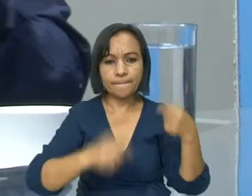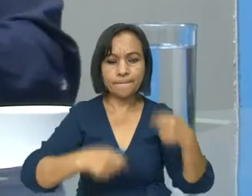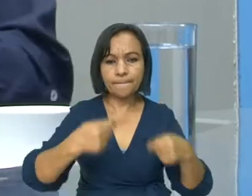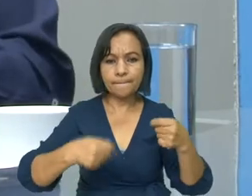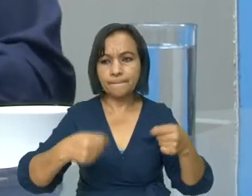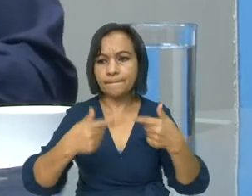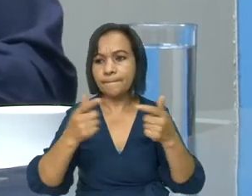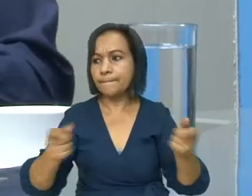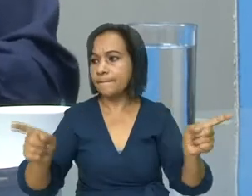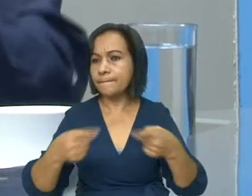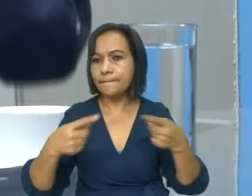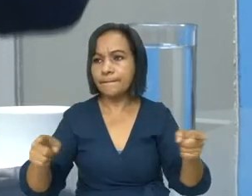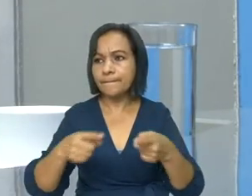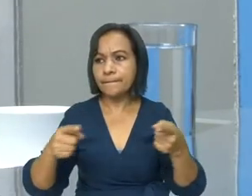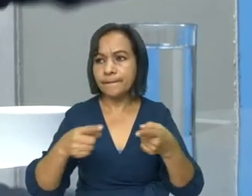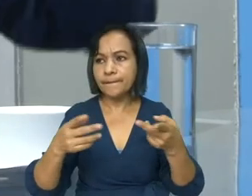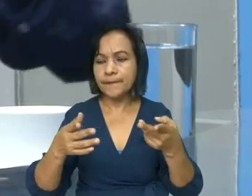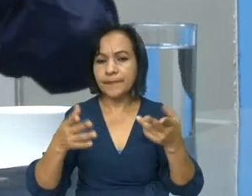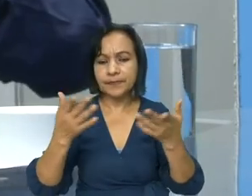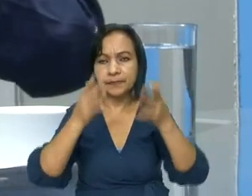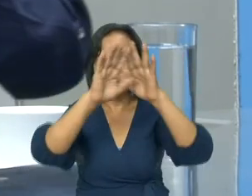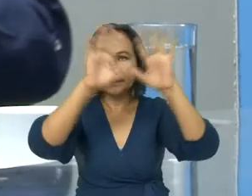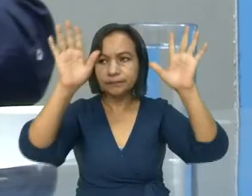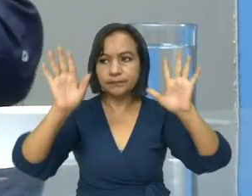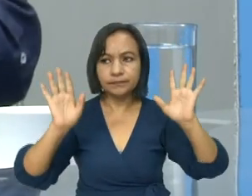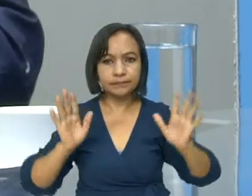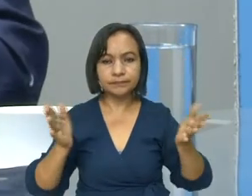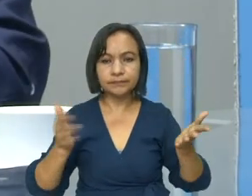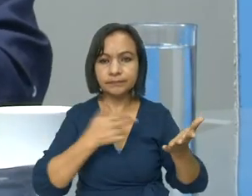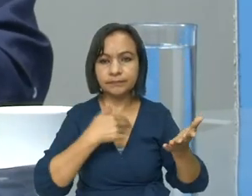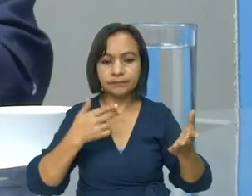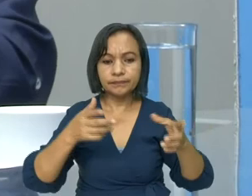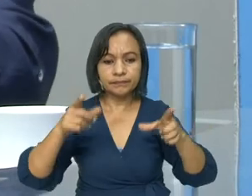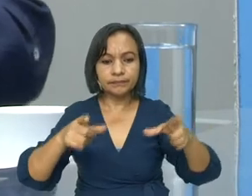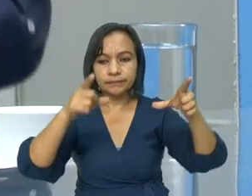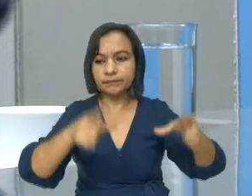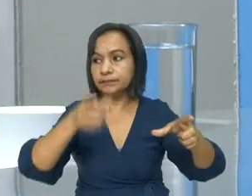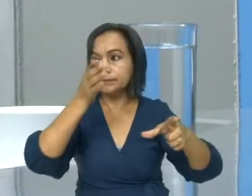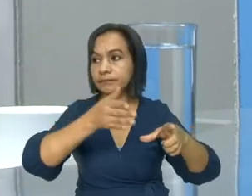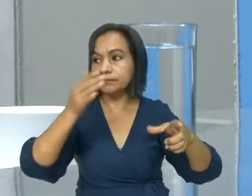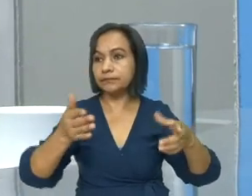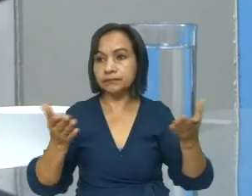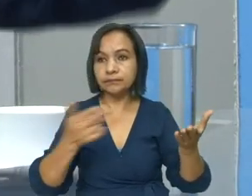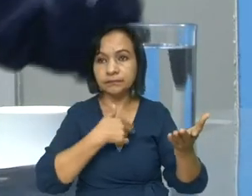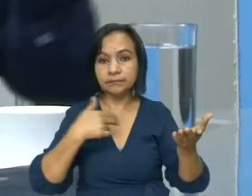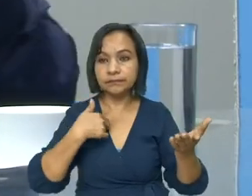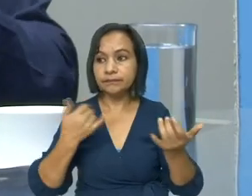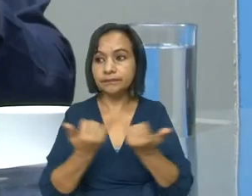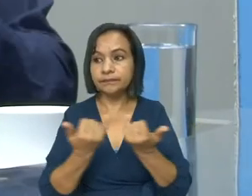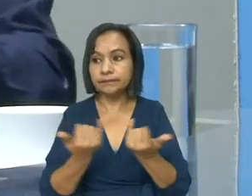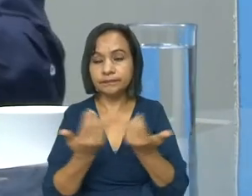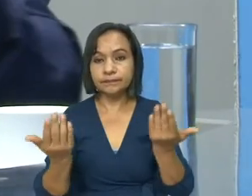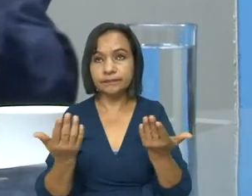guitarra, algunas cosas para adornar, pastel, cosas que iba a ocupar para hacer el ambiente